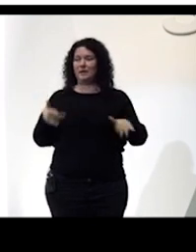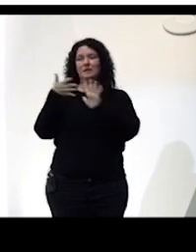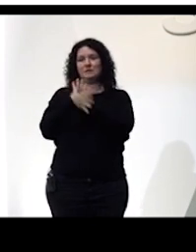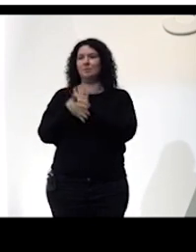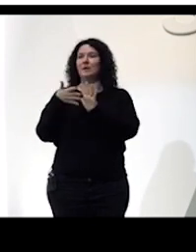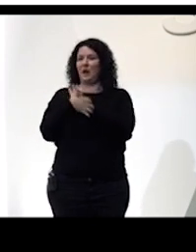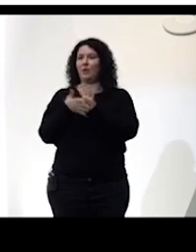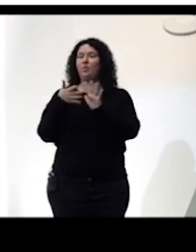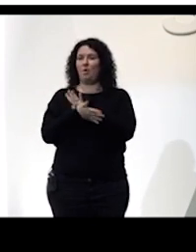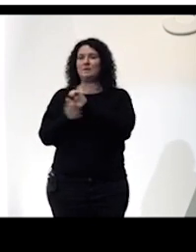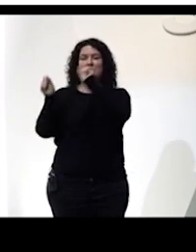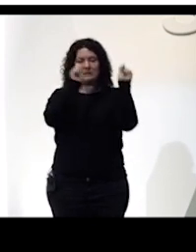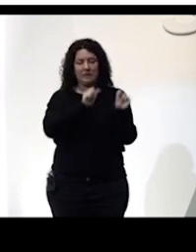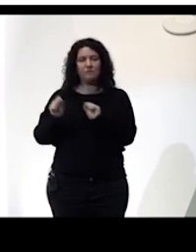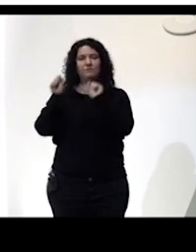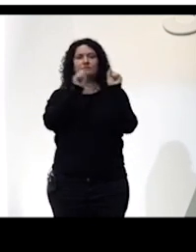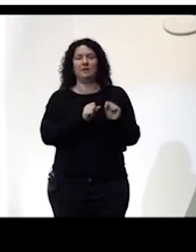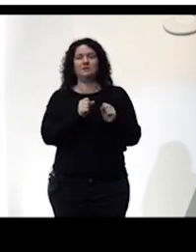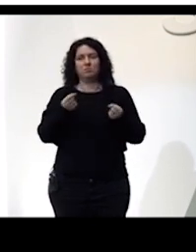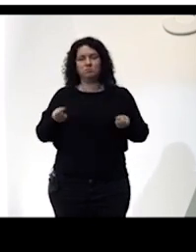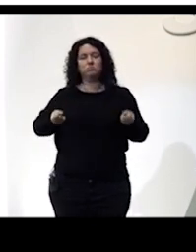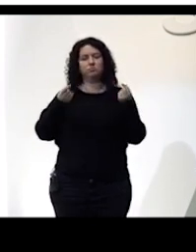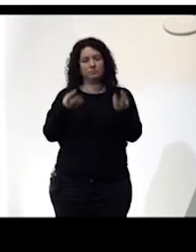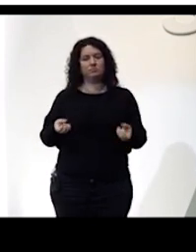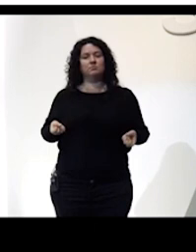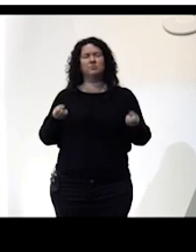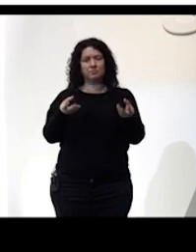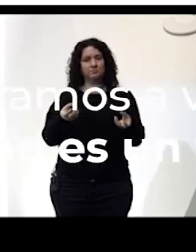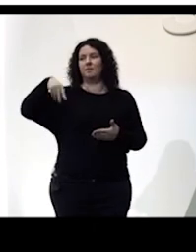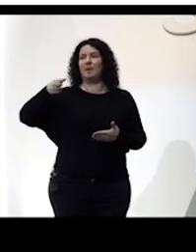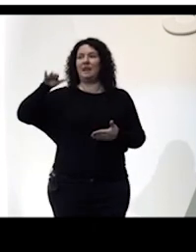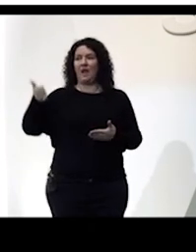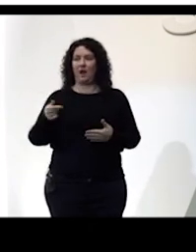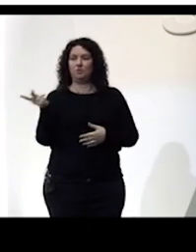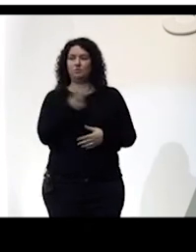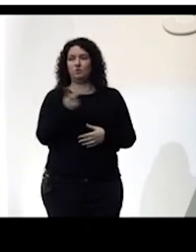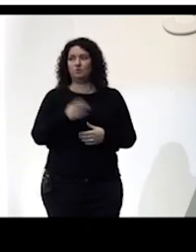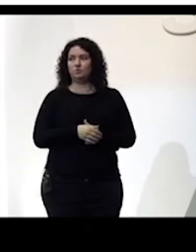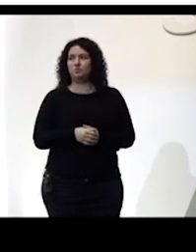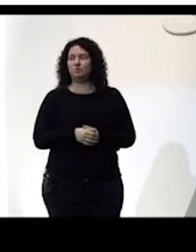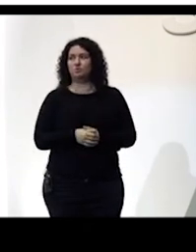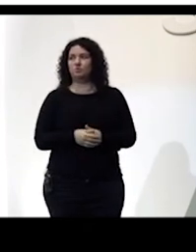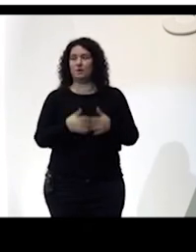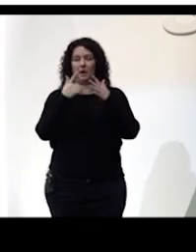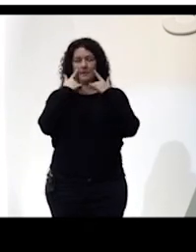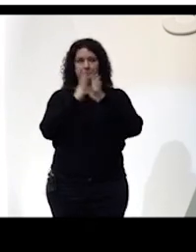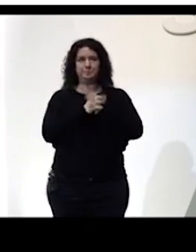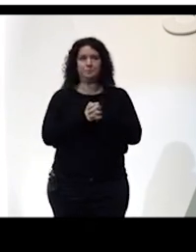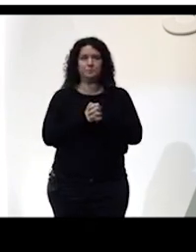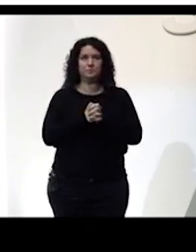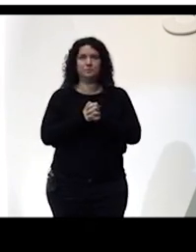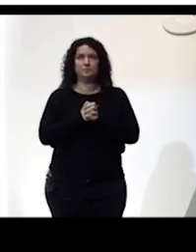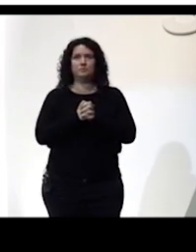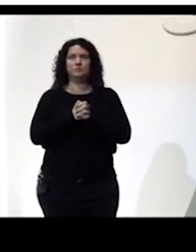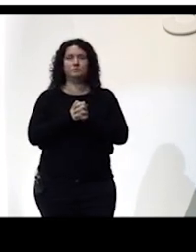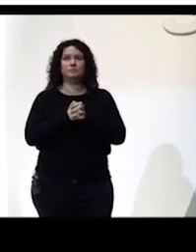explicaciones y la defensa de aquellas cosas en las que creen. Miren, yo, vamos a ver, ese